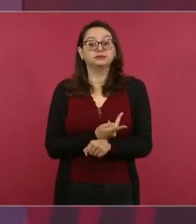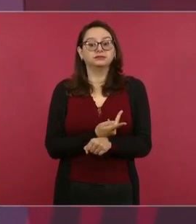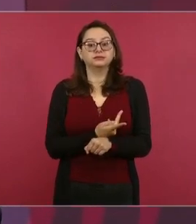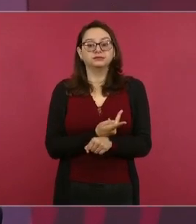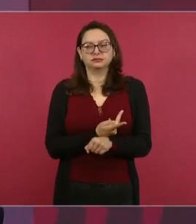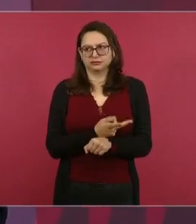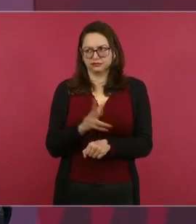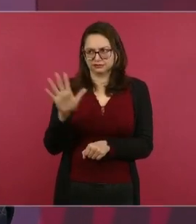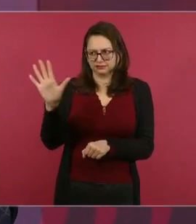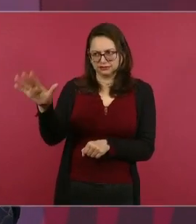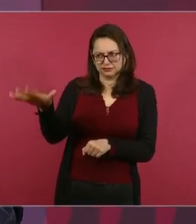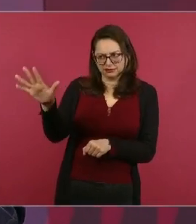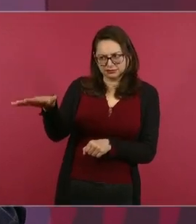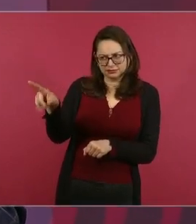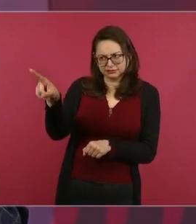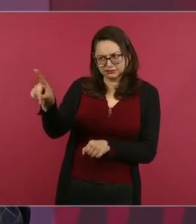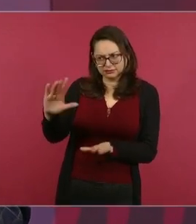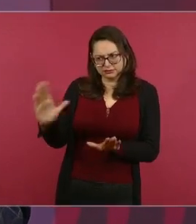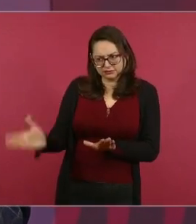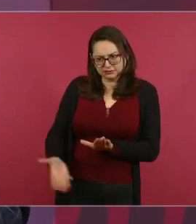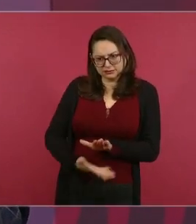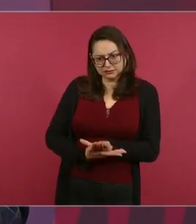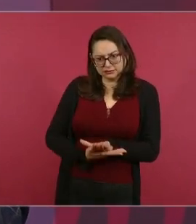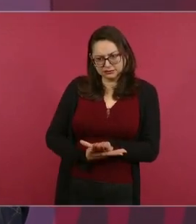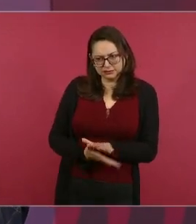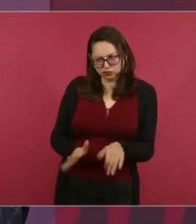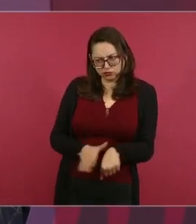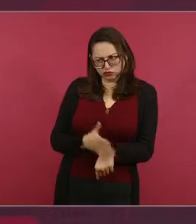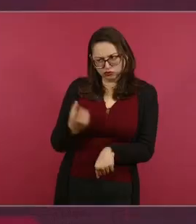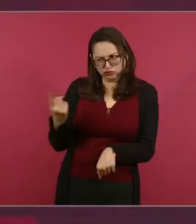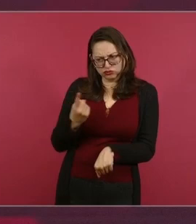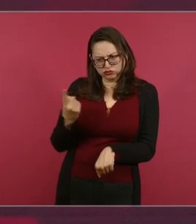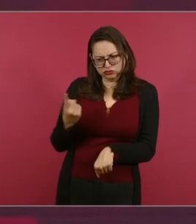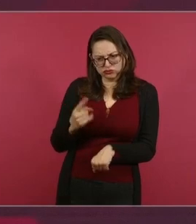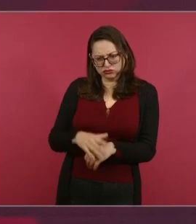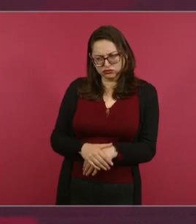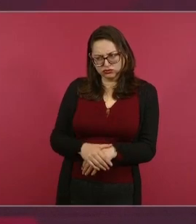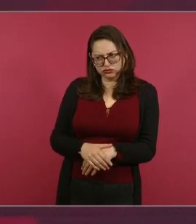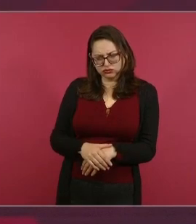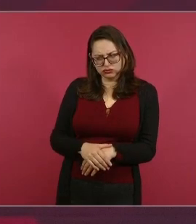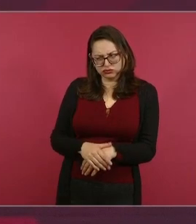de que estaban ganando tiempo en términos